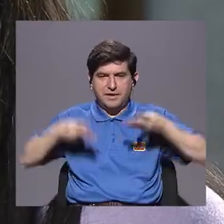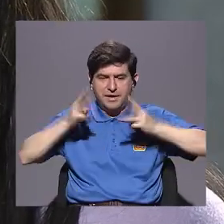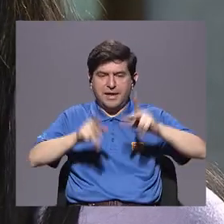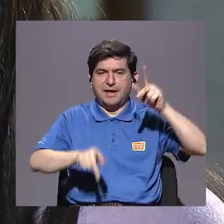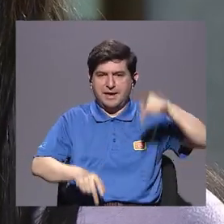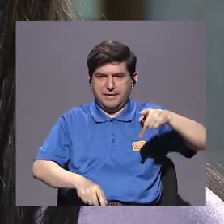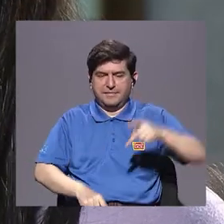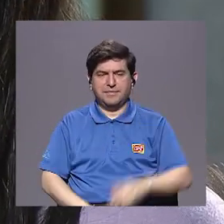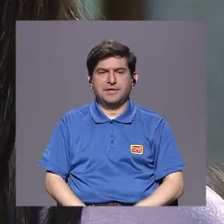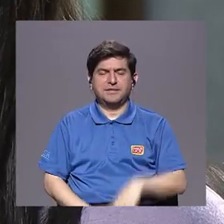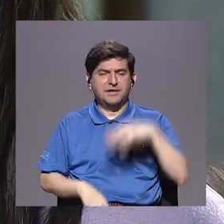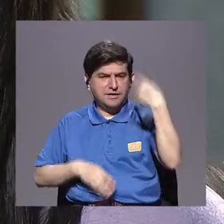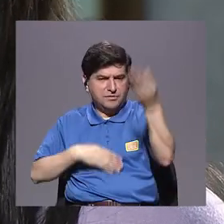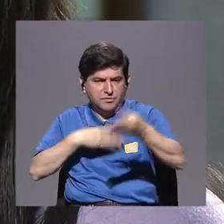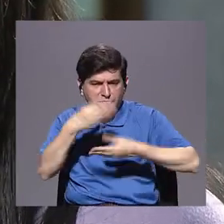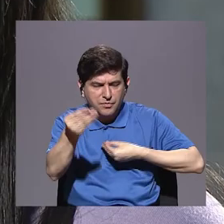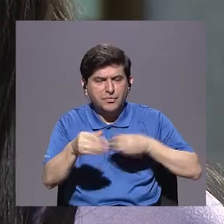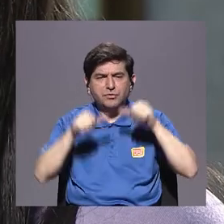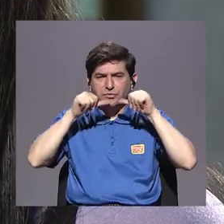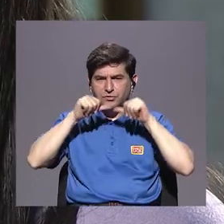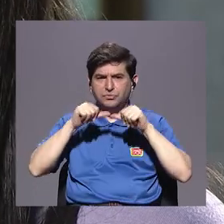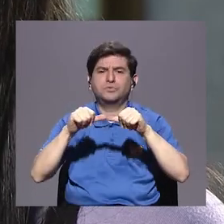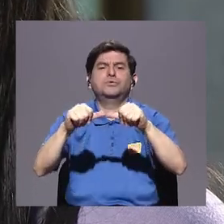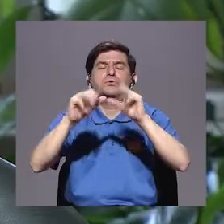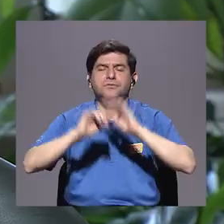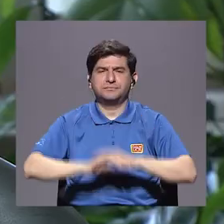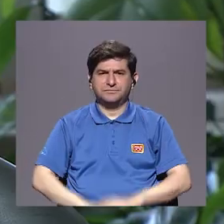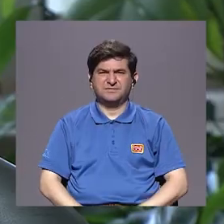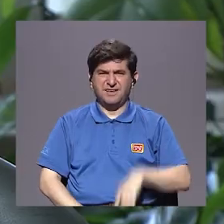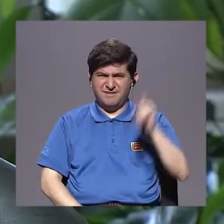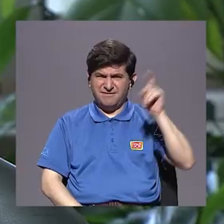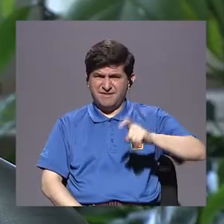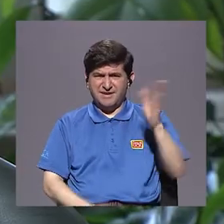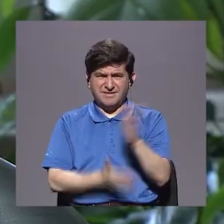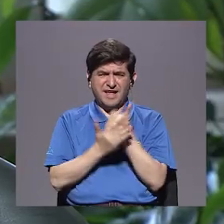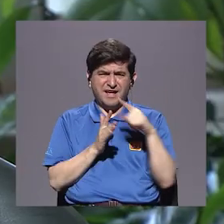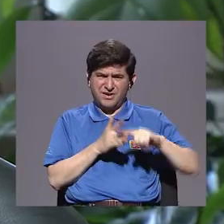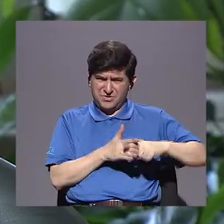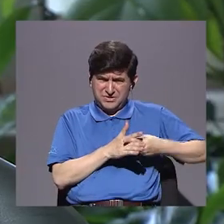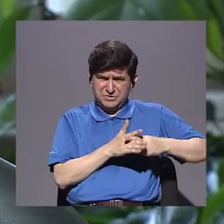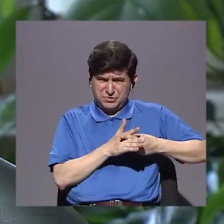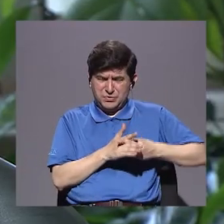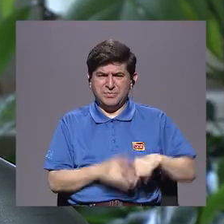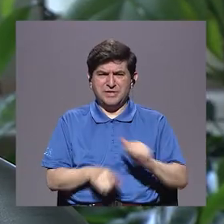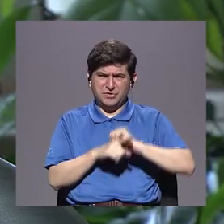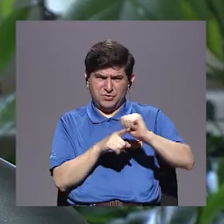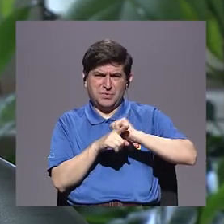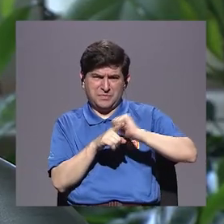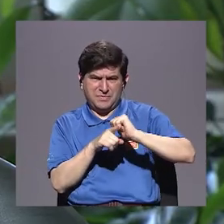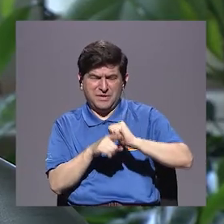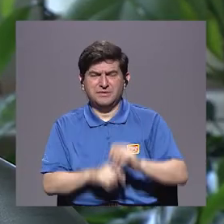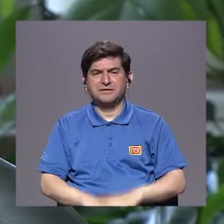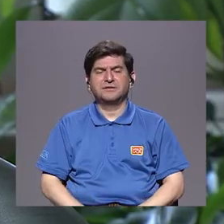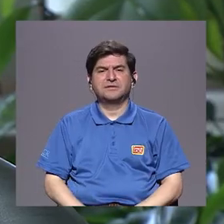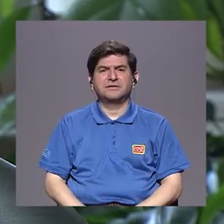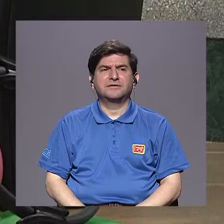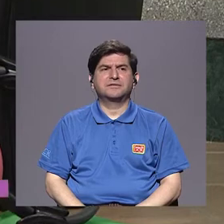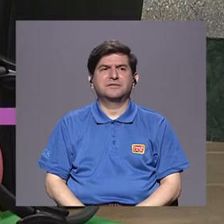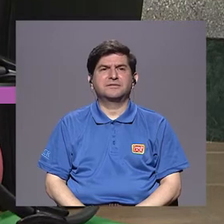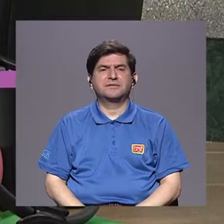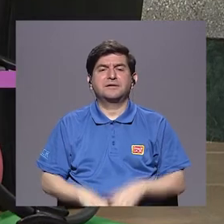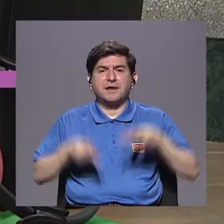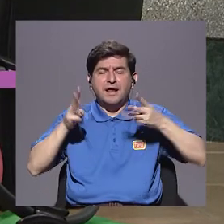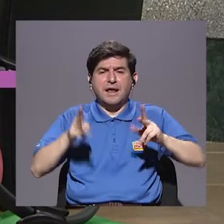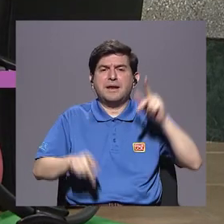Pilates, que me retroalimente constantemente. ¿Y se necesita algún instrumento para la práctica del Pilates?